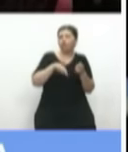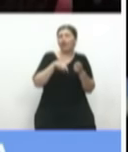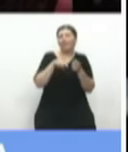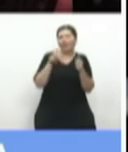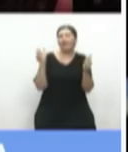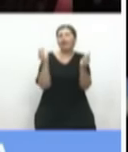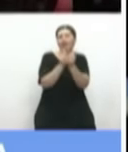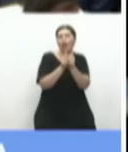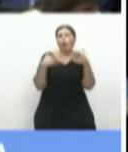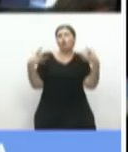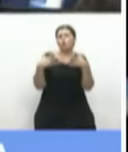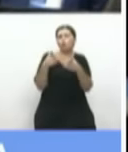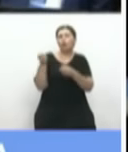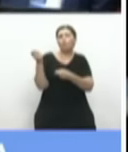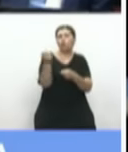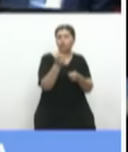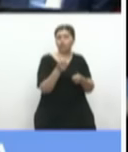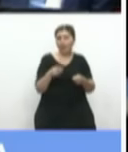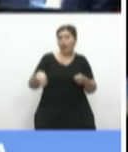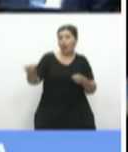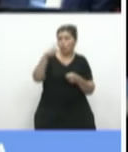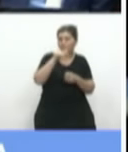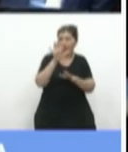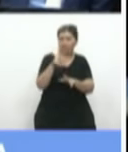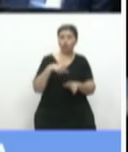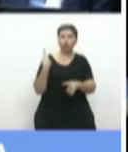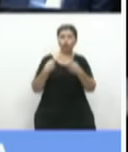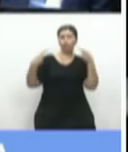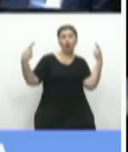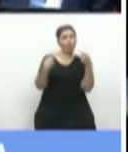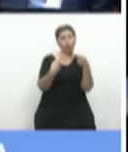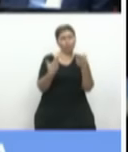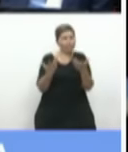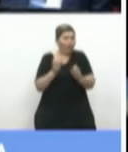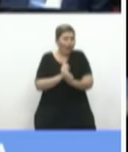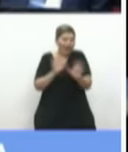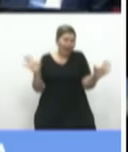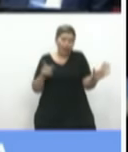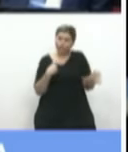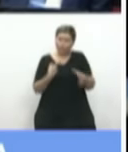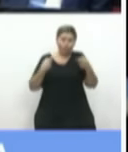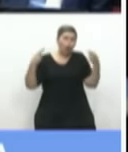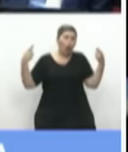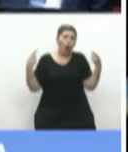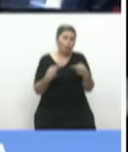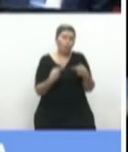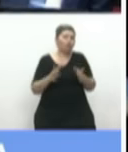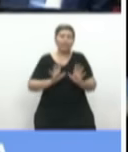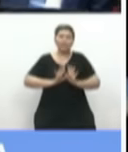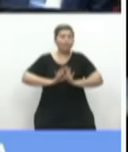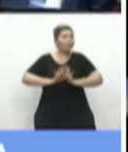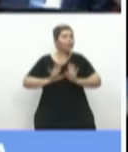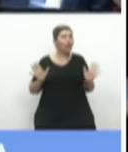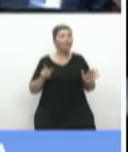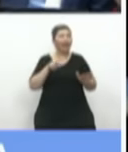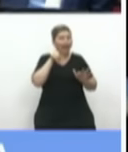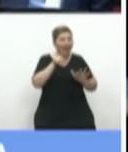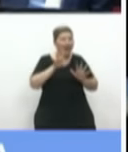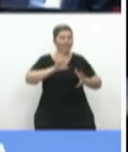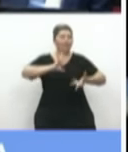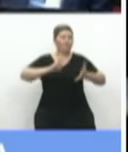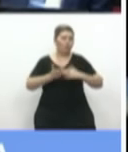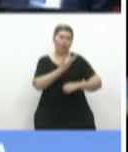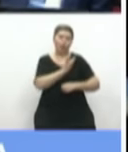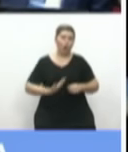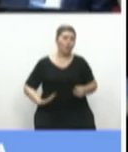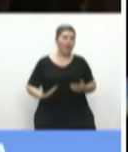la votación. ¿Y por qué la vamos a perder? Porque se van a dar vuelta un montón de tipos y algunos otros van a tener la actitud más cómoda que la abstención. No, pero no, pues sí, va a ser así, presidente, va a